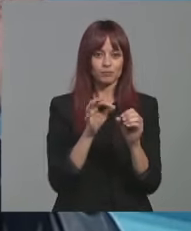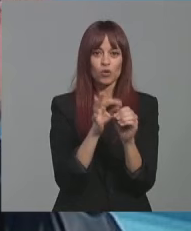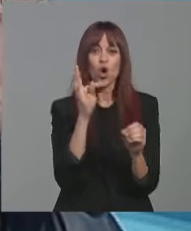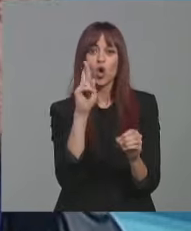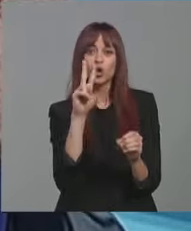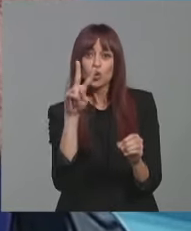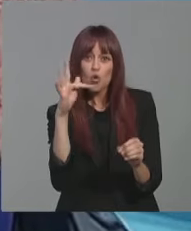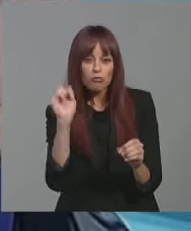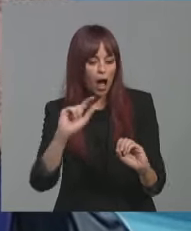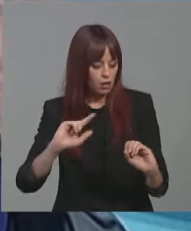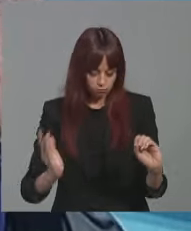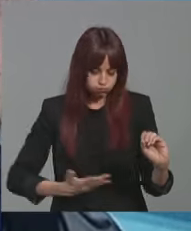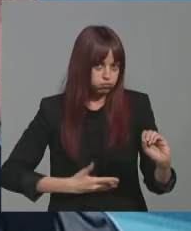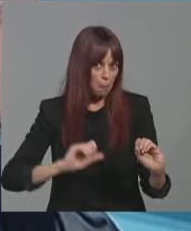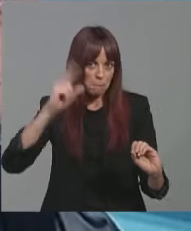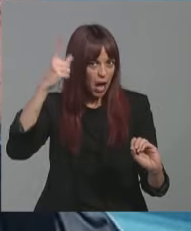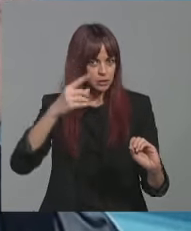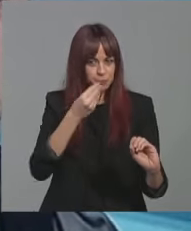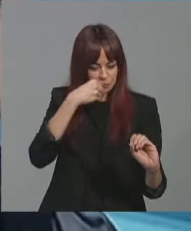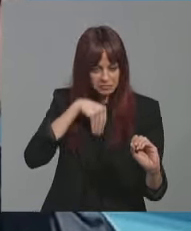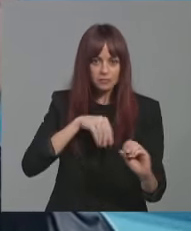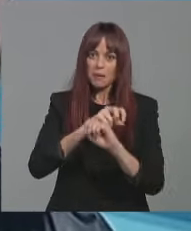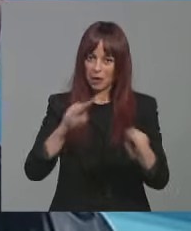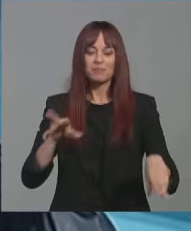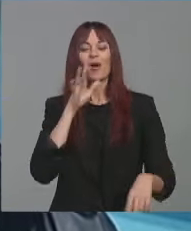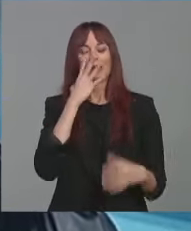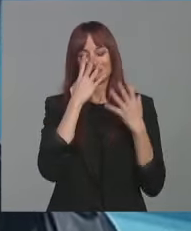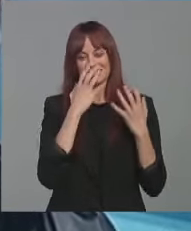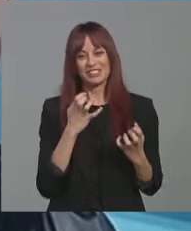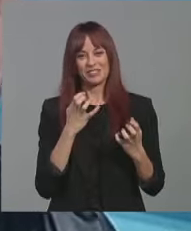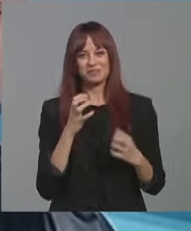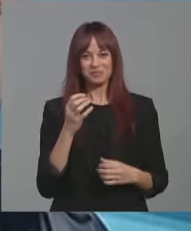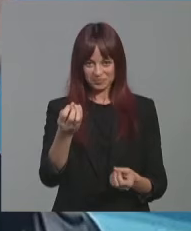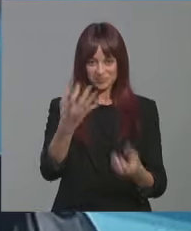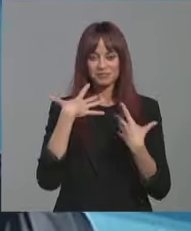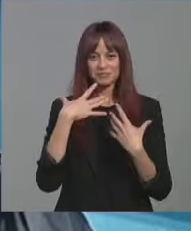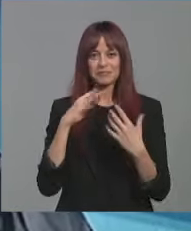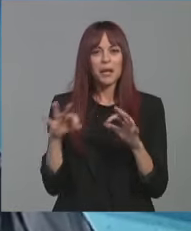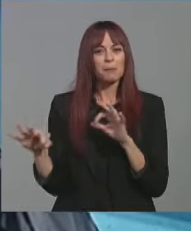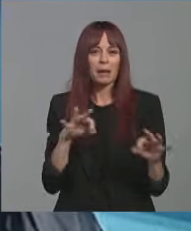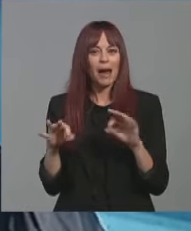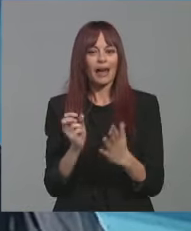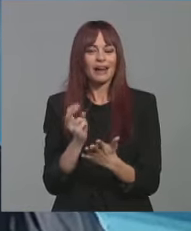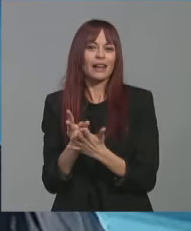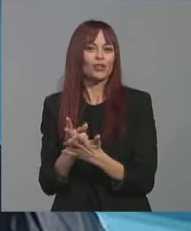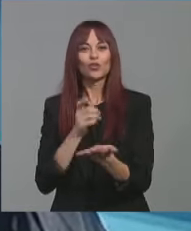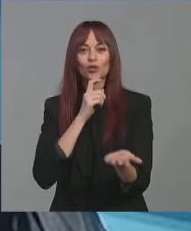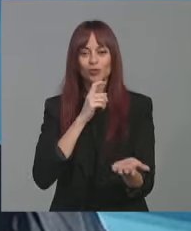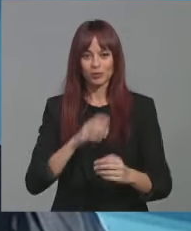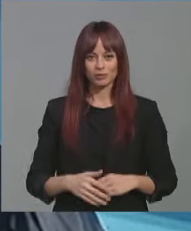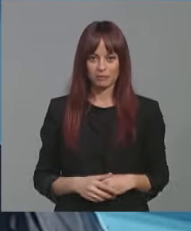reventó de muy mala manera Bueno ahora en serio cuéntanos cómo te preparas para un reto así